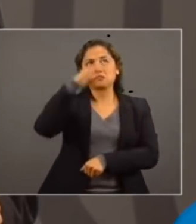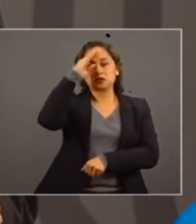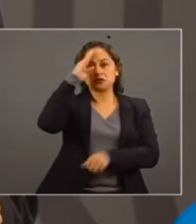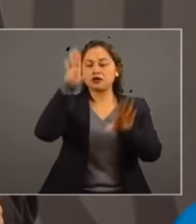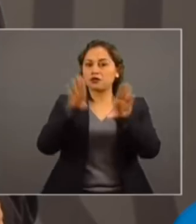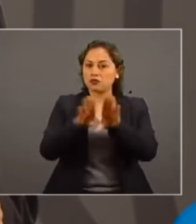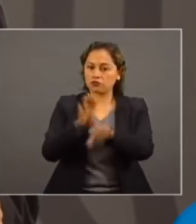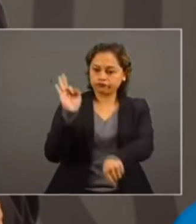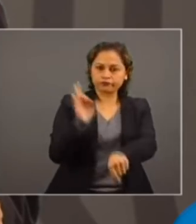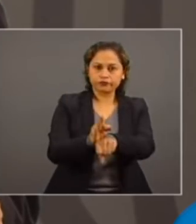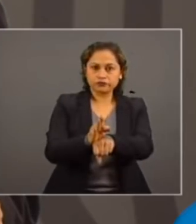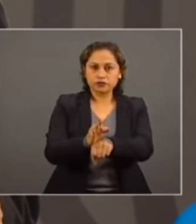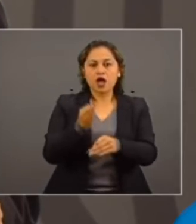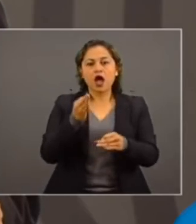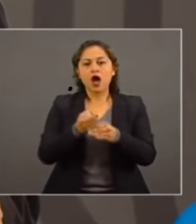confiarnos